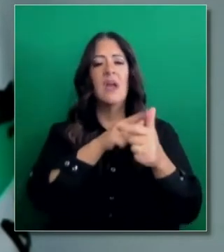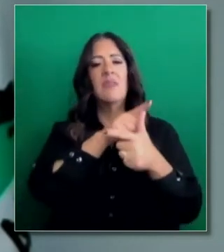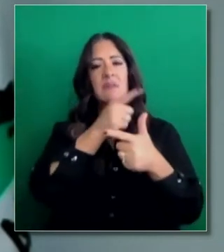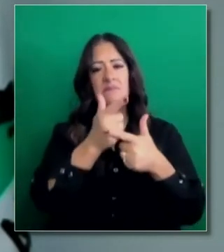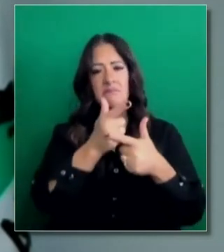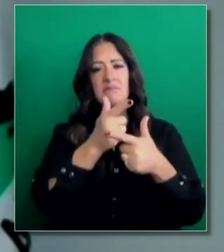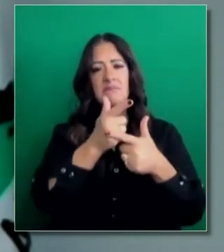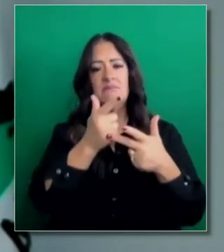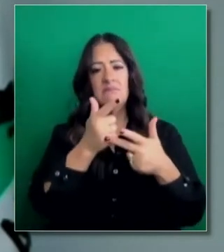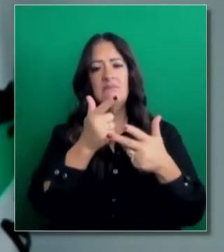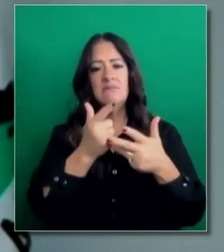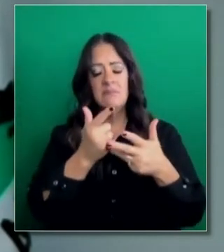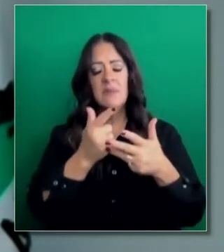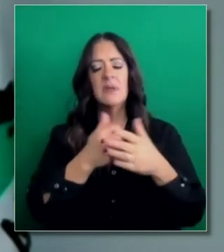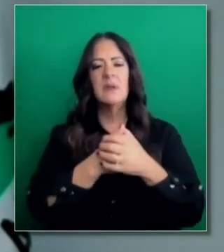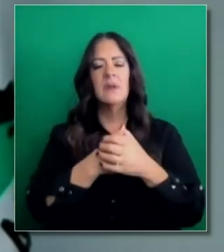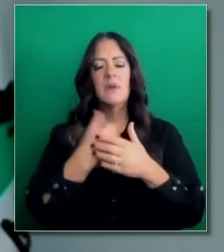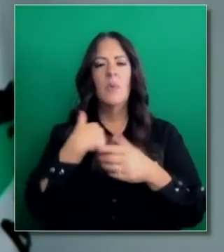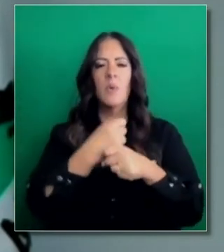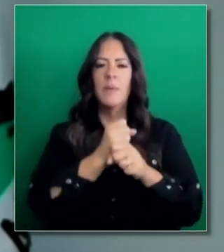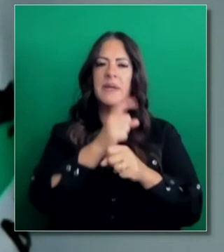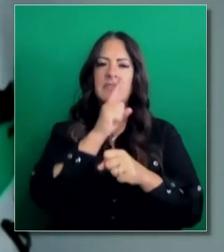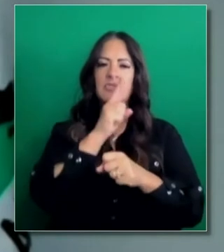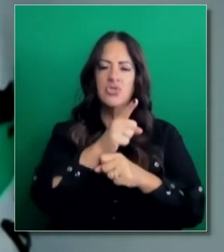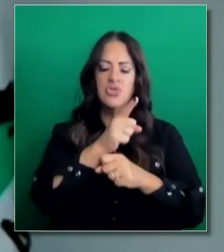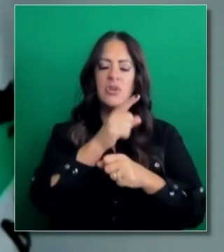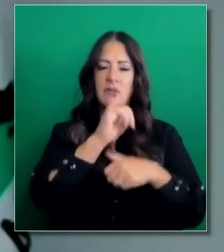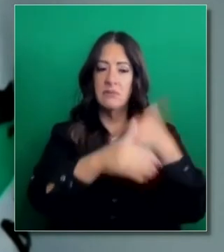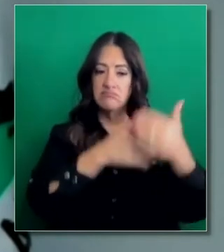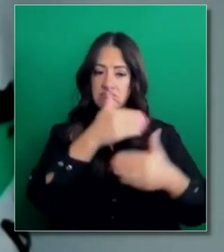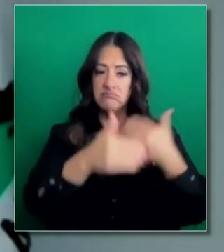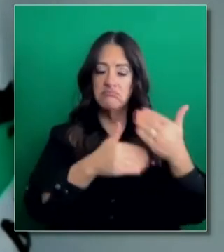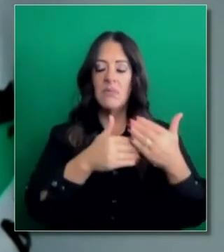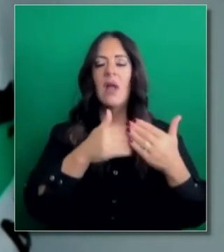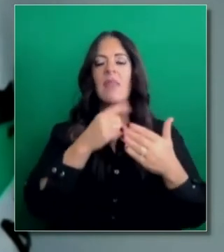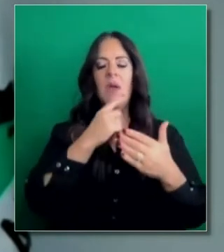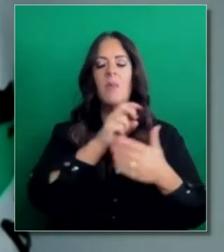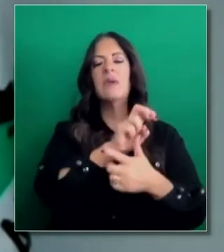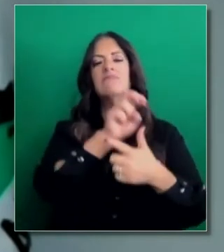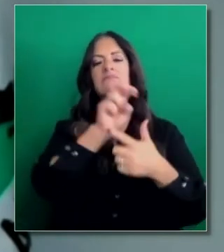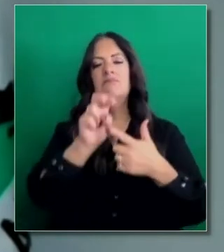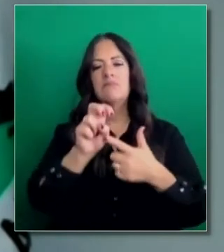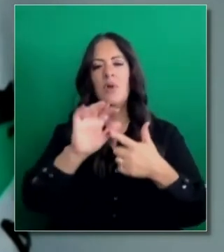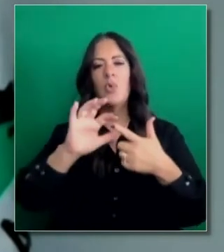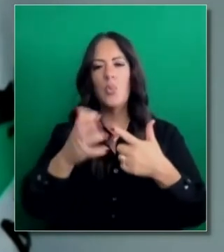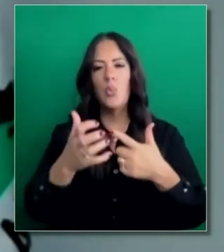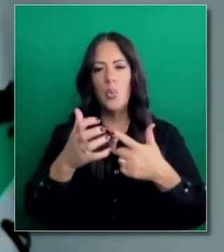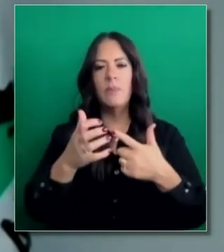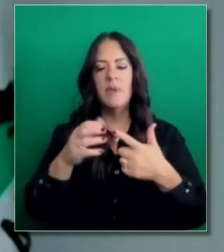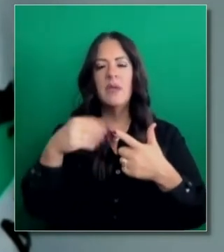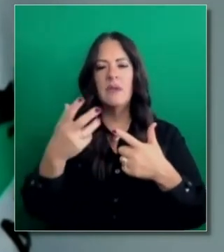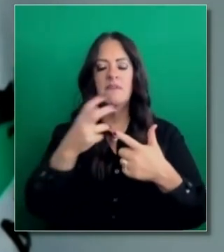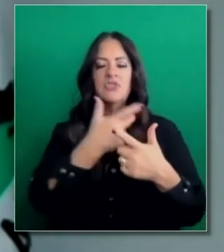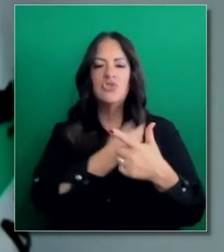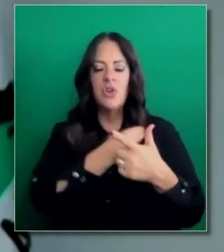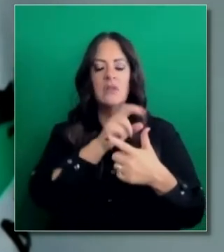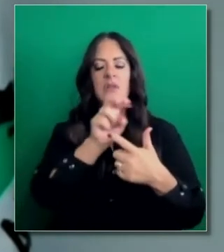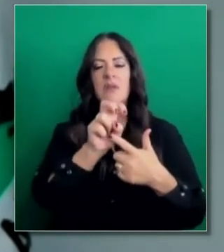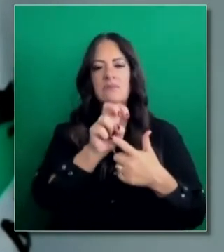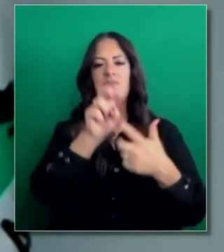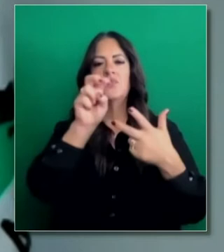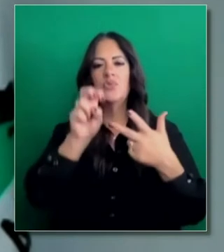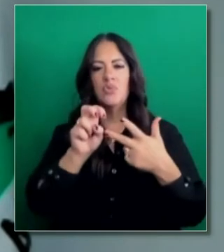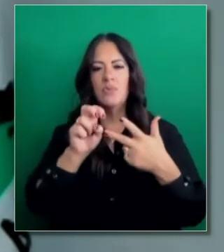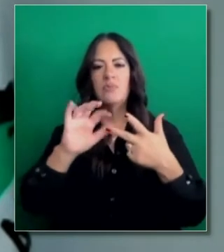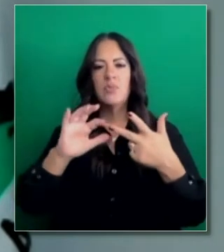fase estando seguros que todo esto sea cubierto a medida que seguimos adelante para llegar a otras